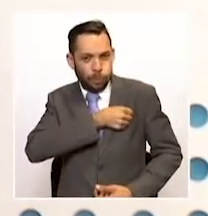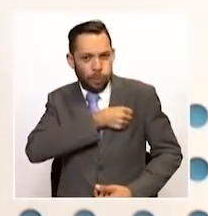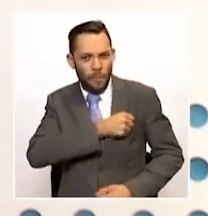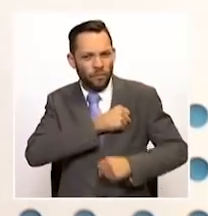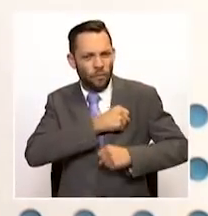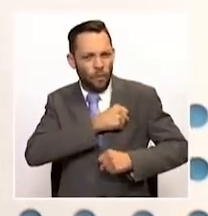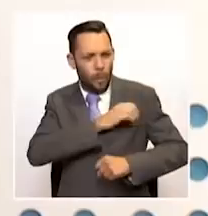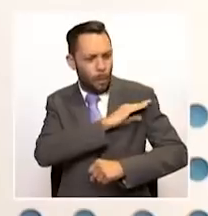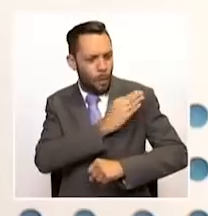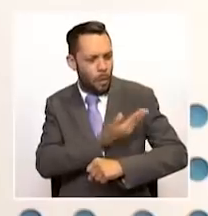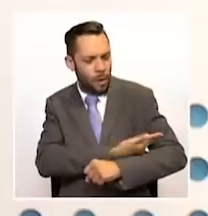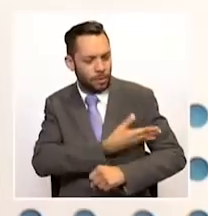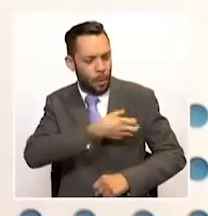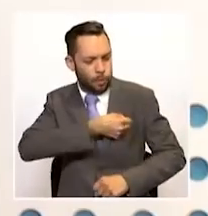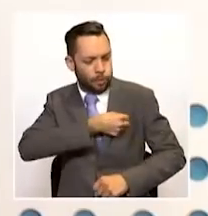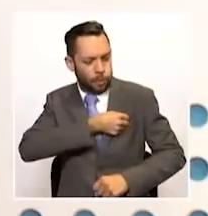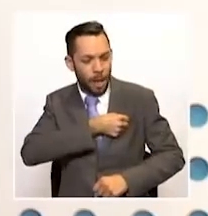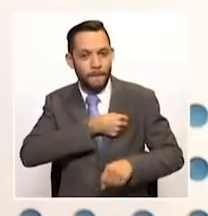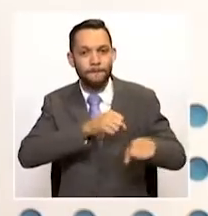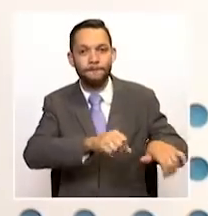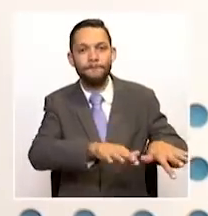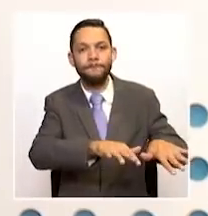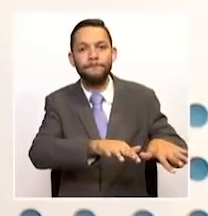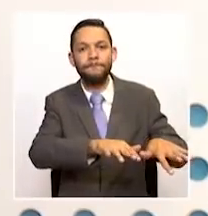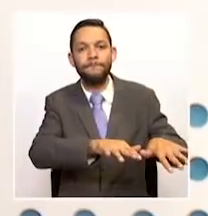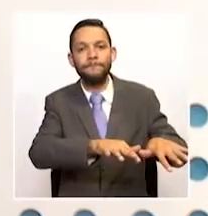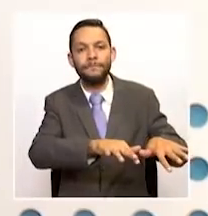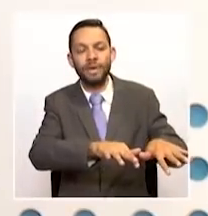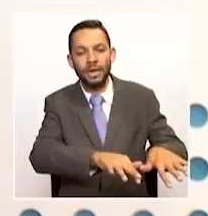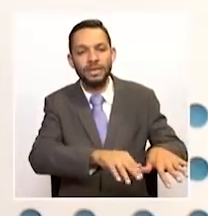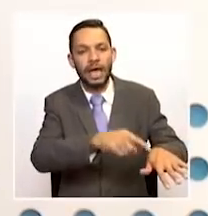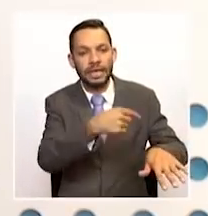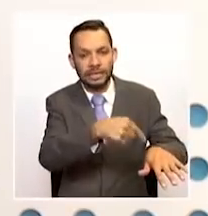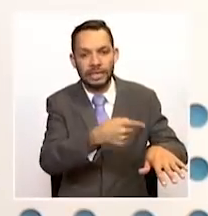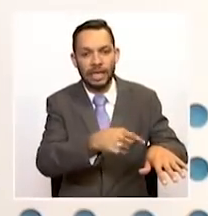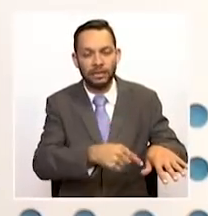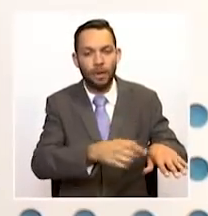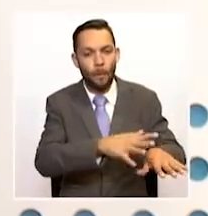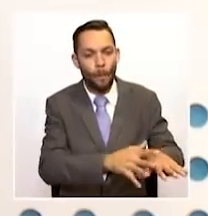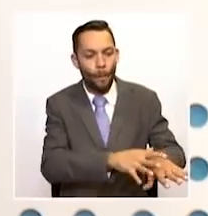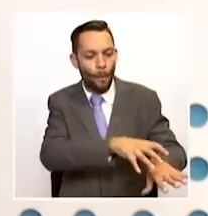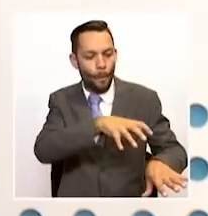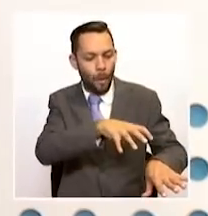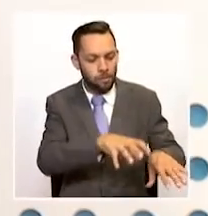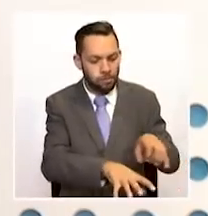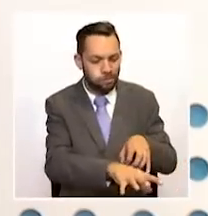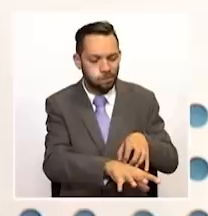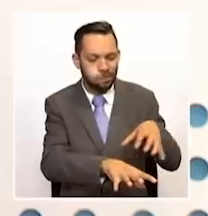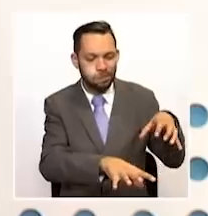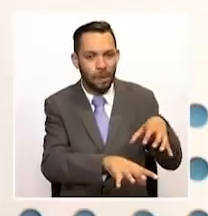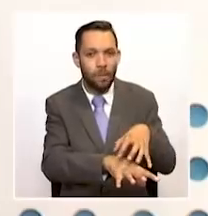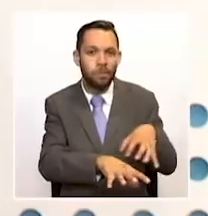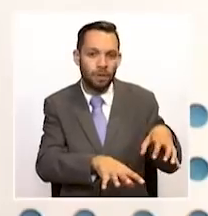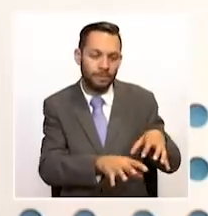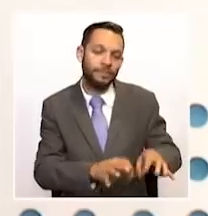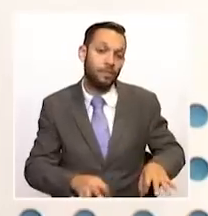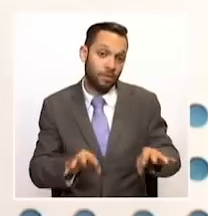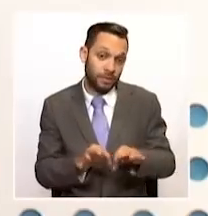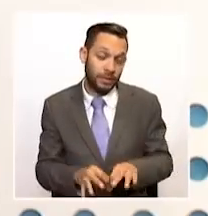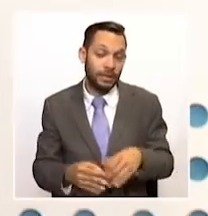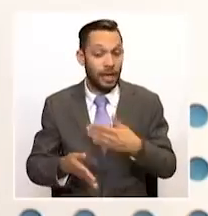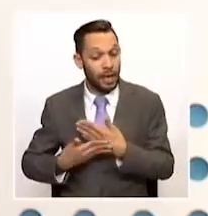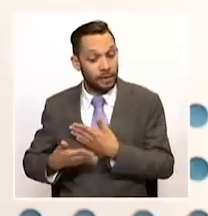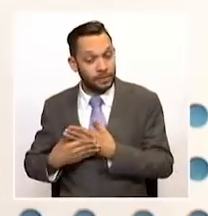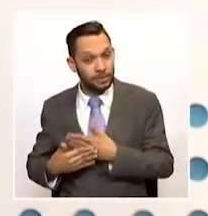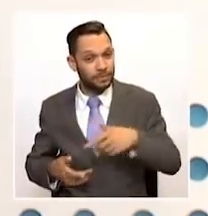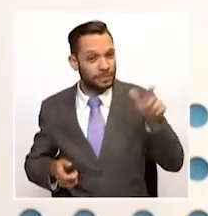presión las piernas tienden a hincharse por eso es importante todos estos signos clínicos del paciente en un paciente